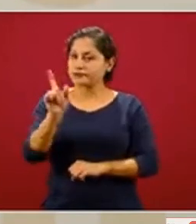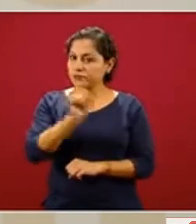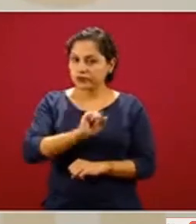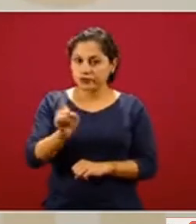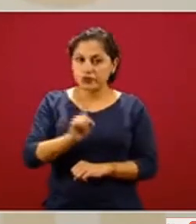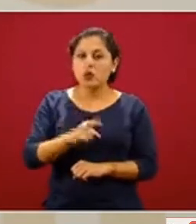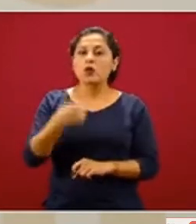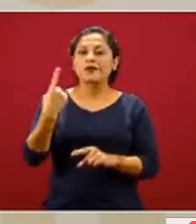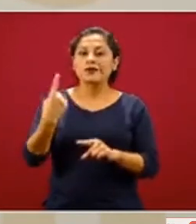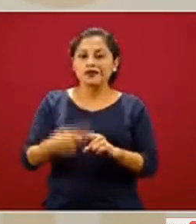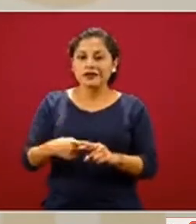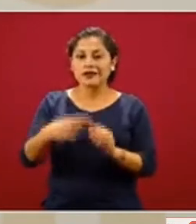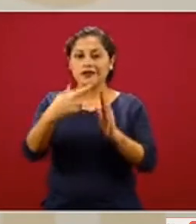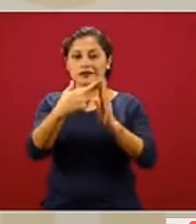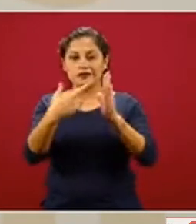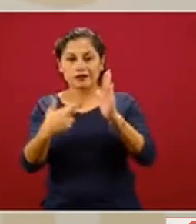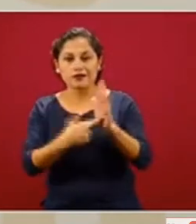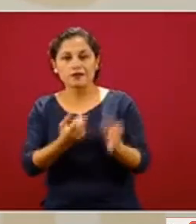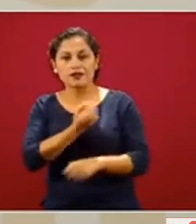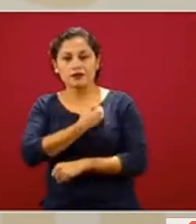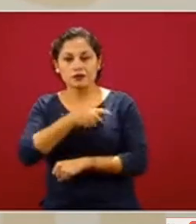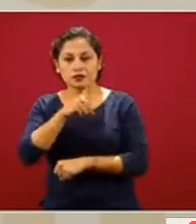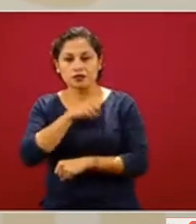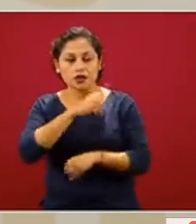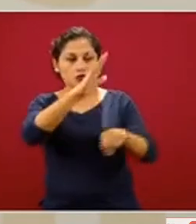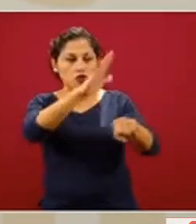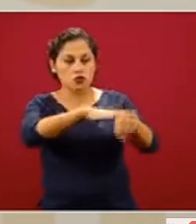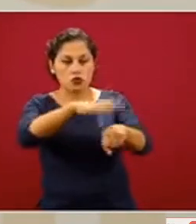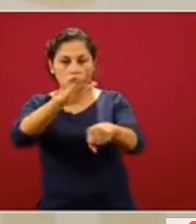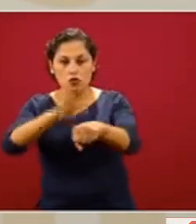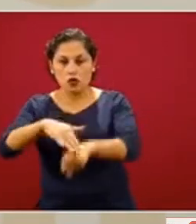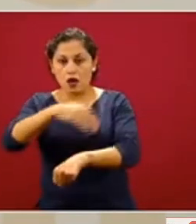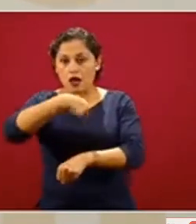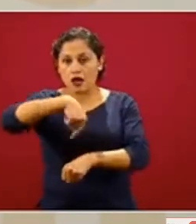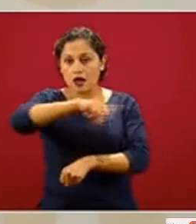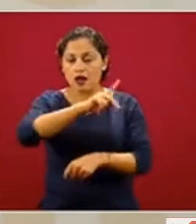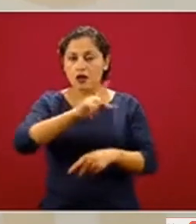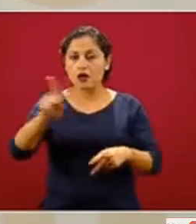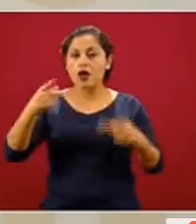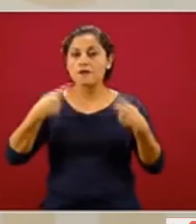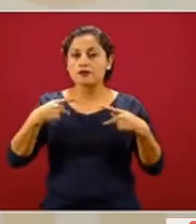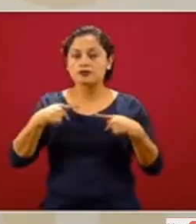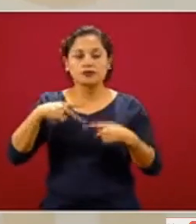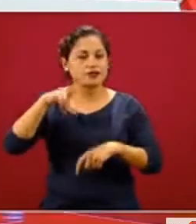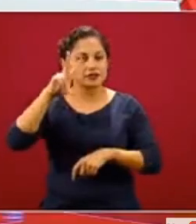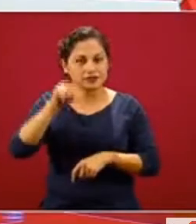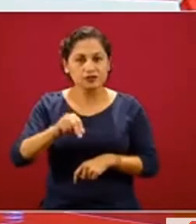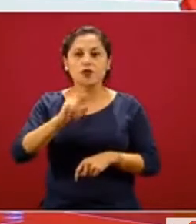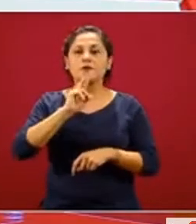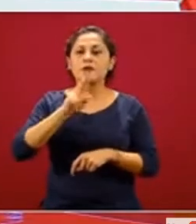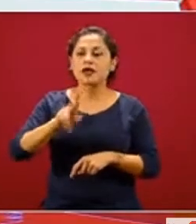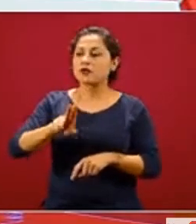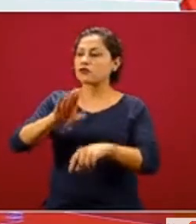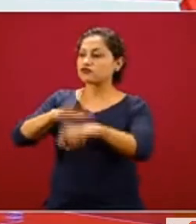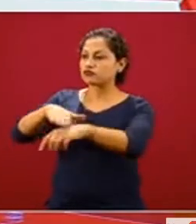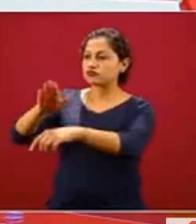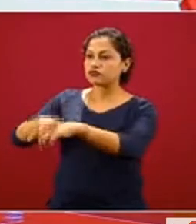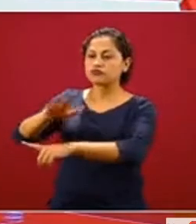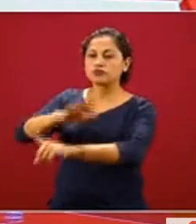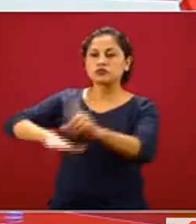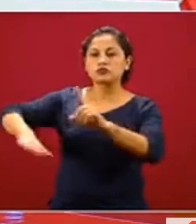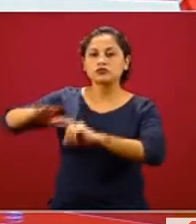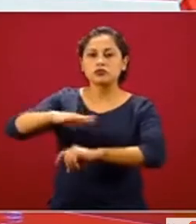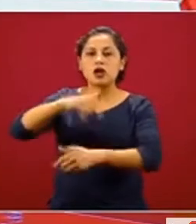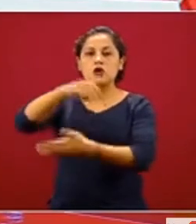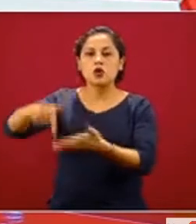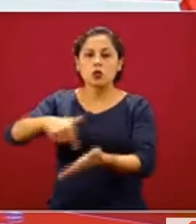seguridad sanitaria no fueran dirigidas a la persona, sino a sus contextos. Y hemos comentado por qué sale la gente a la